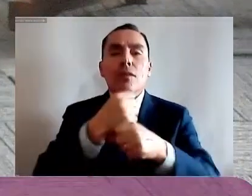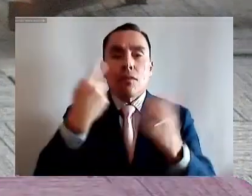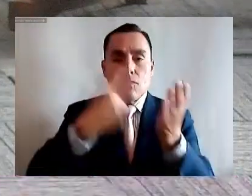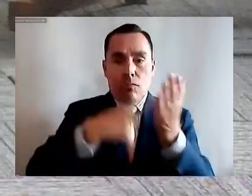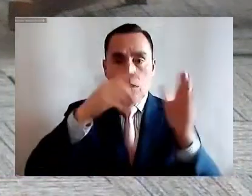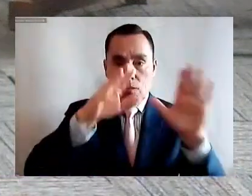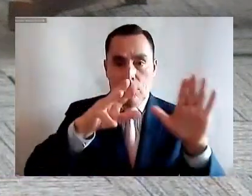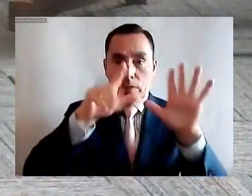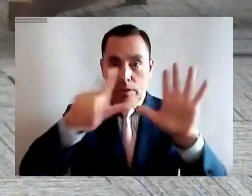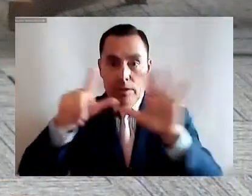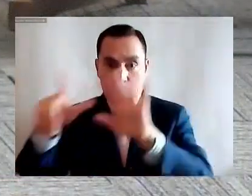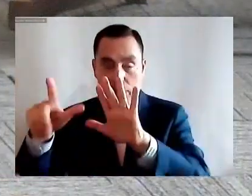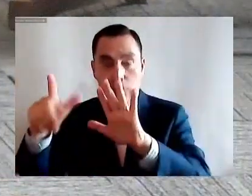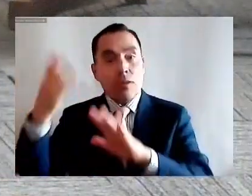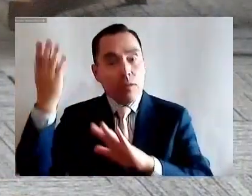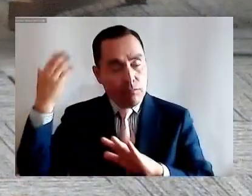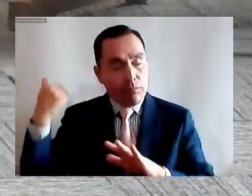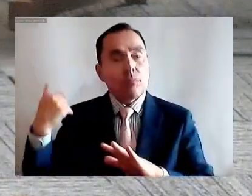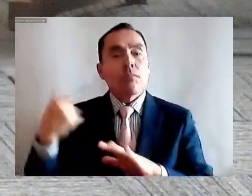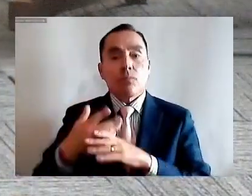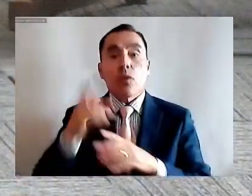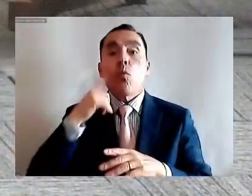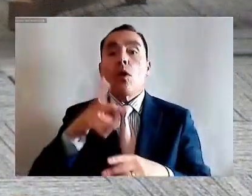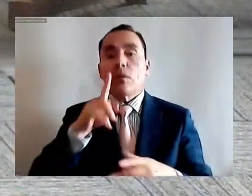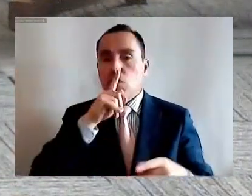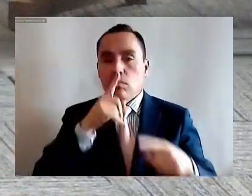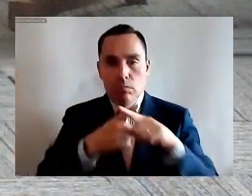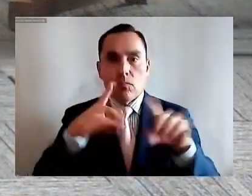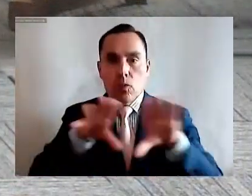1977, en su resolución número